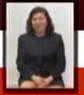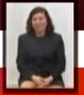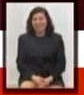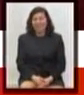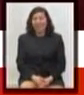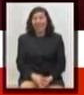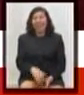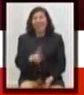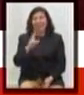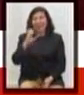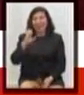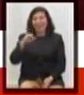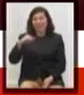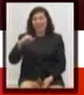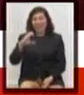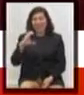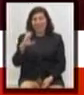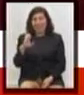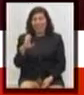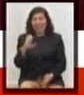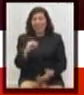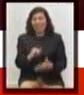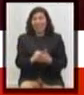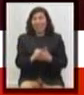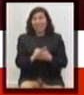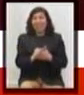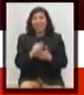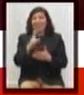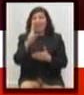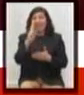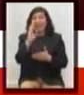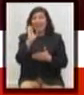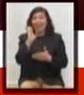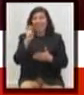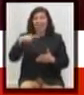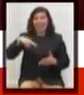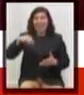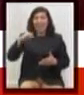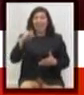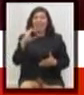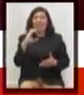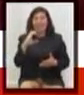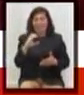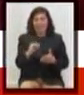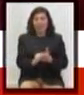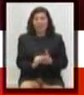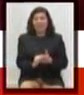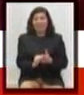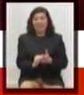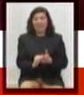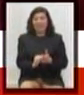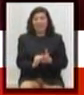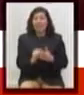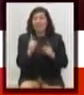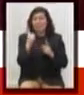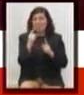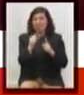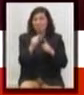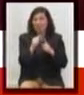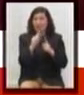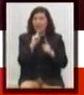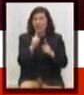La RENIEC está mal porque la sigla RENIEC es registro, ¿no es verdad? La primera palabra